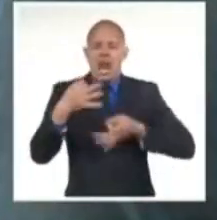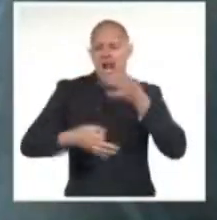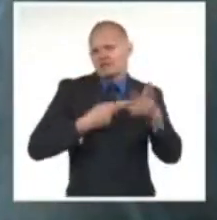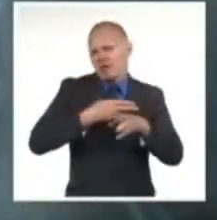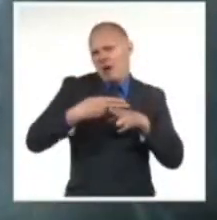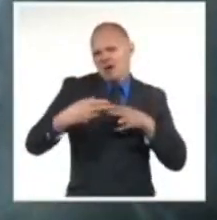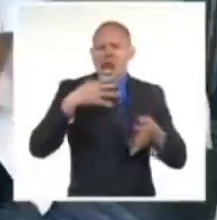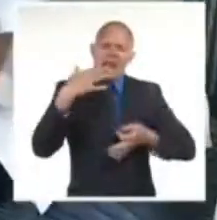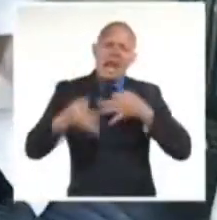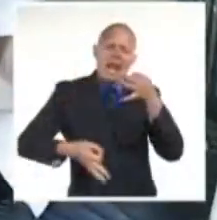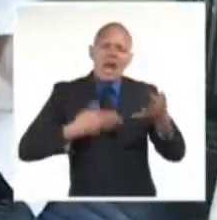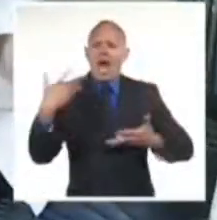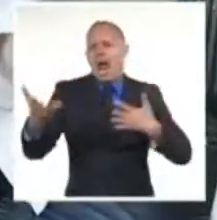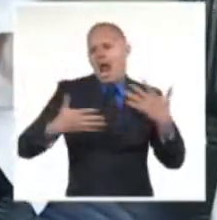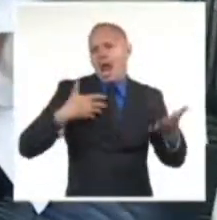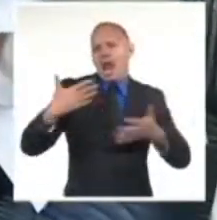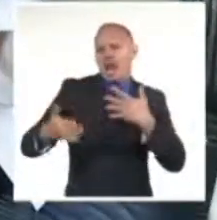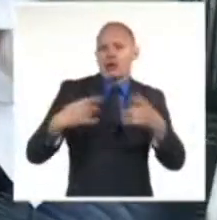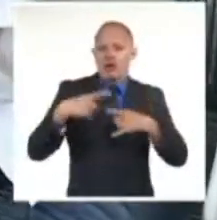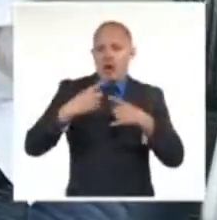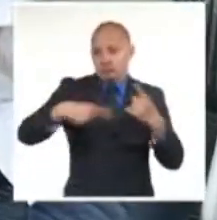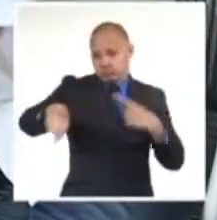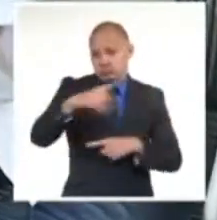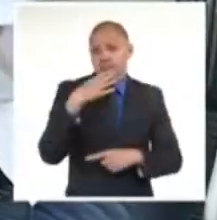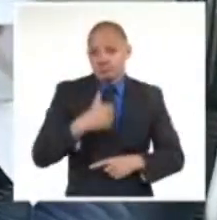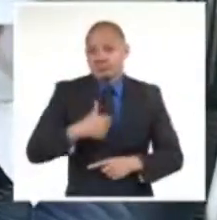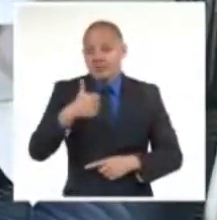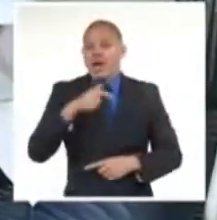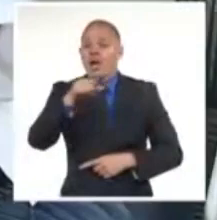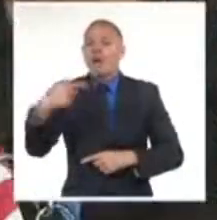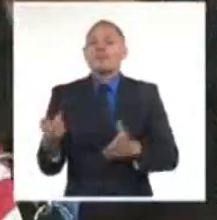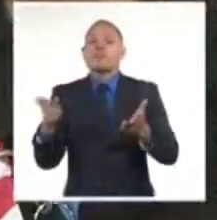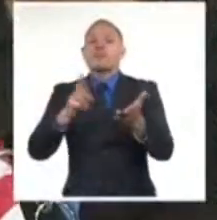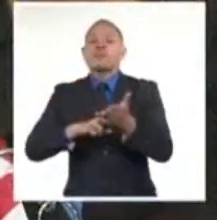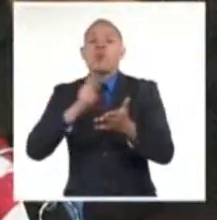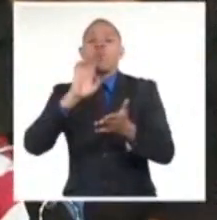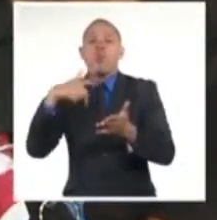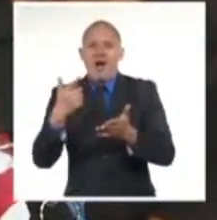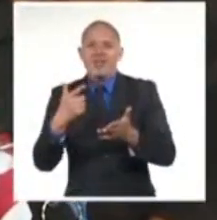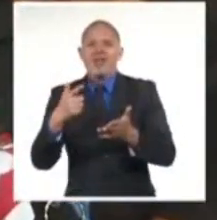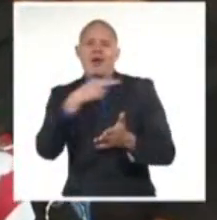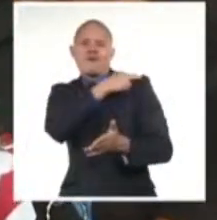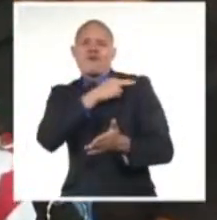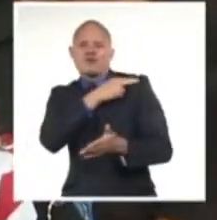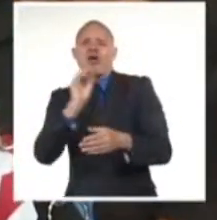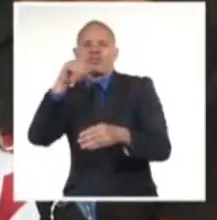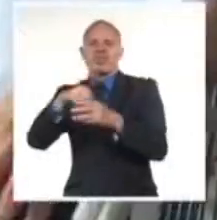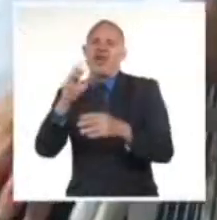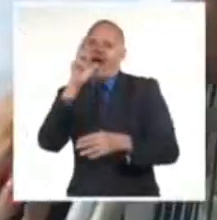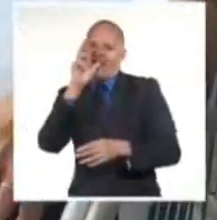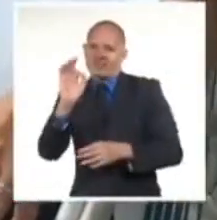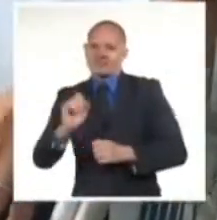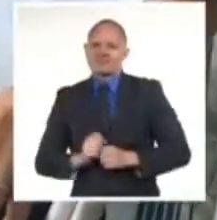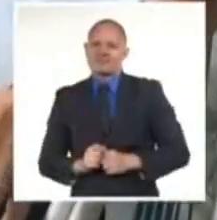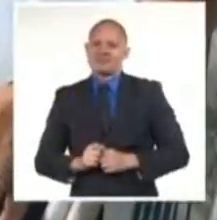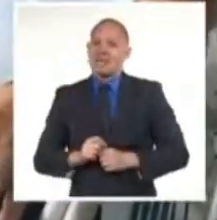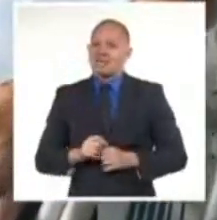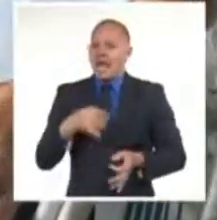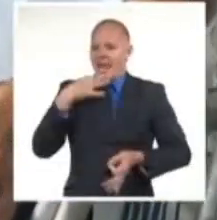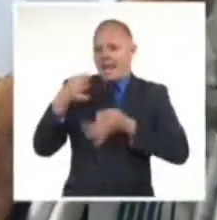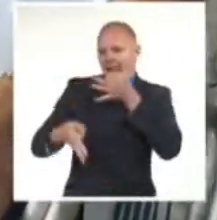Gerardo Hernández y otros integrantes de la Dirección Nacional de los CDR. Momento de emoción